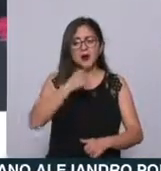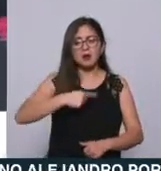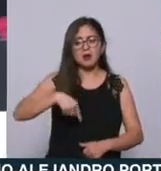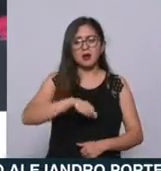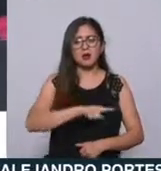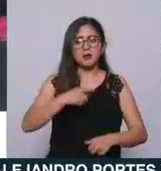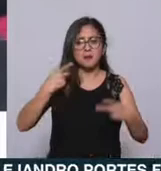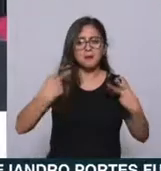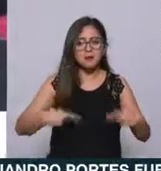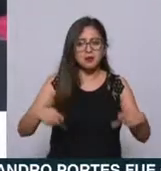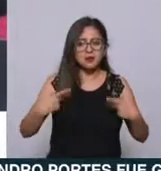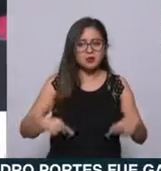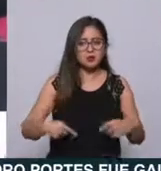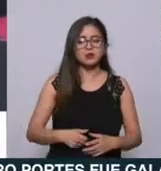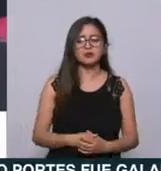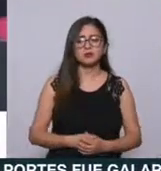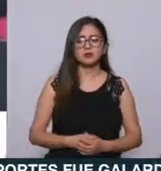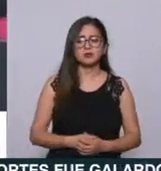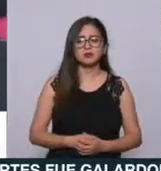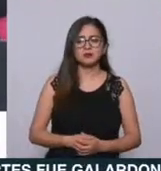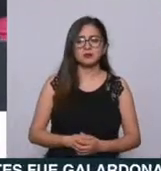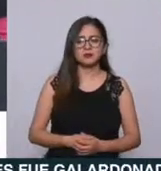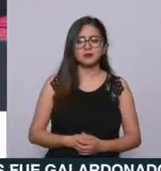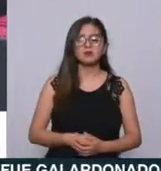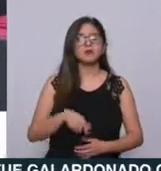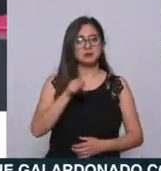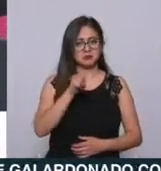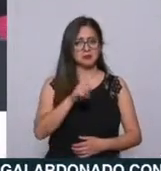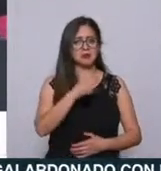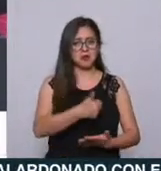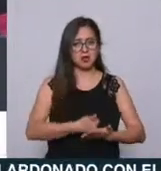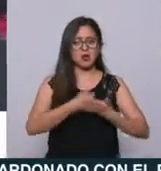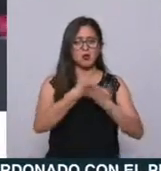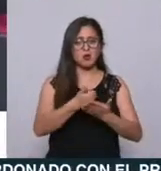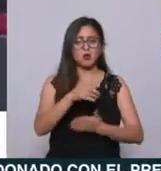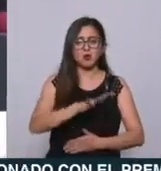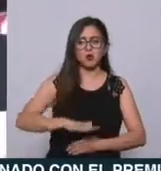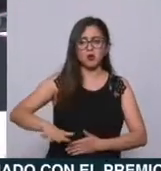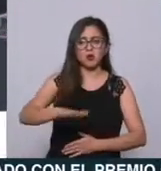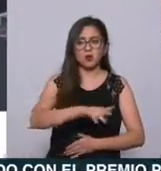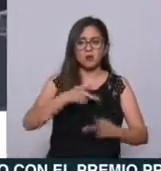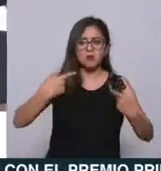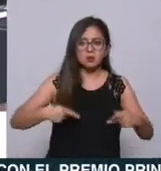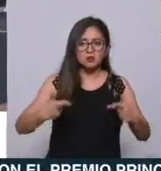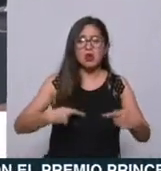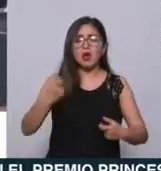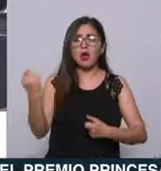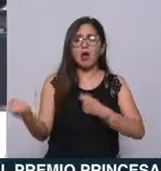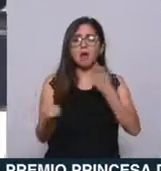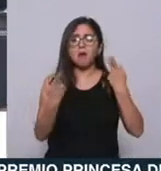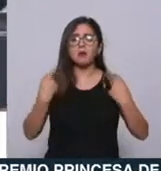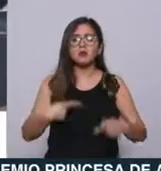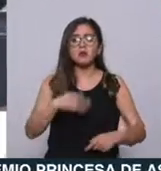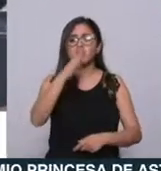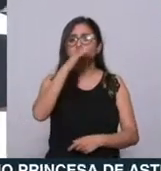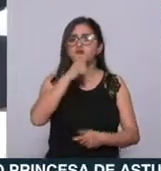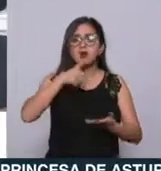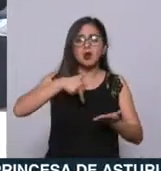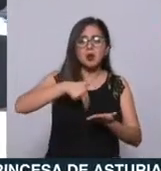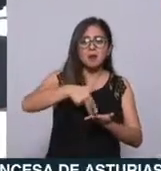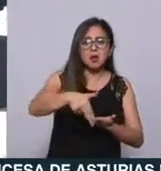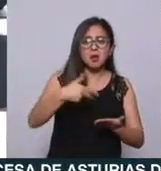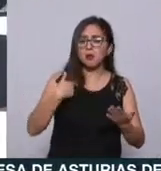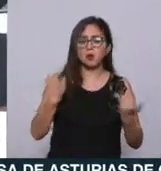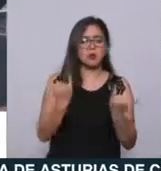gente, que son muy atentos y que ayudan a toda la gente, porque hay gente que no puede ya ni caminar ni nada, como